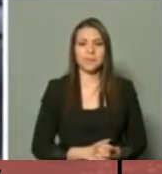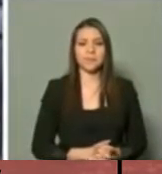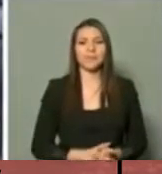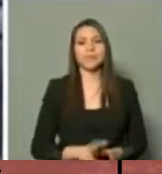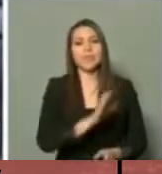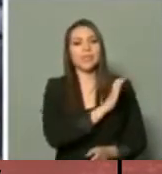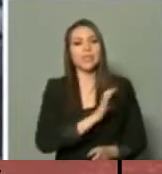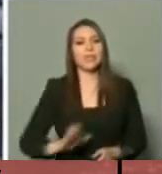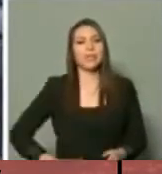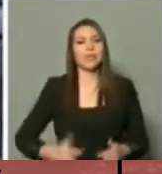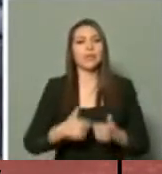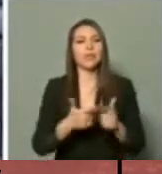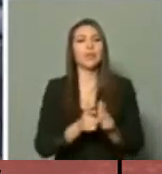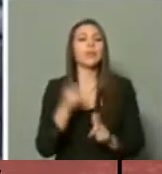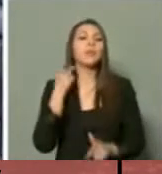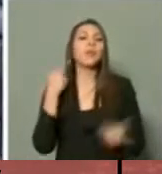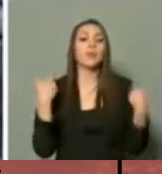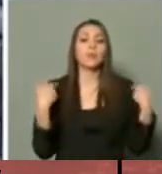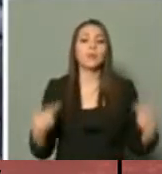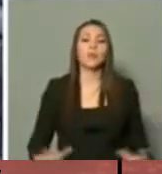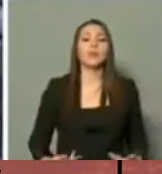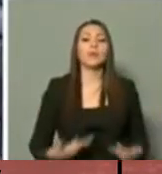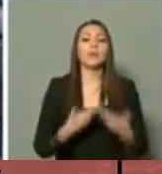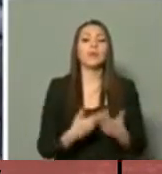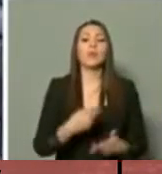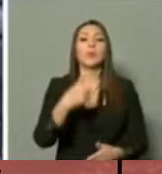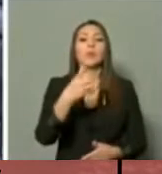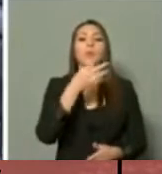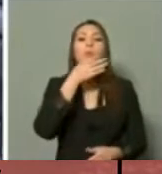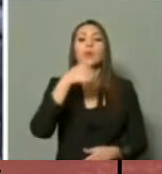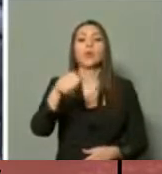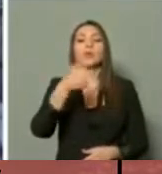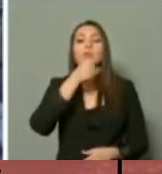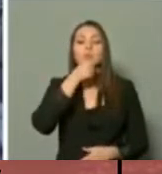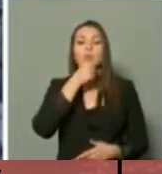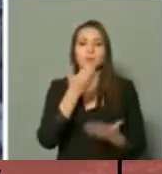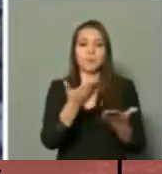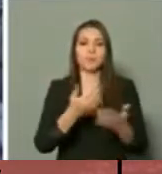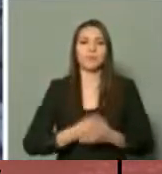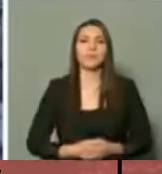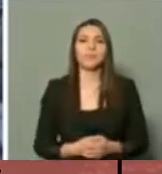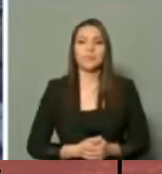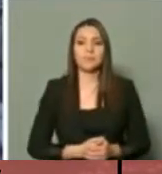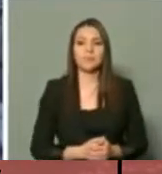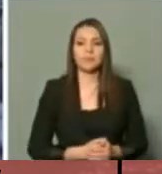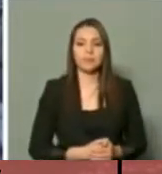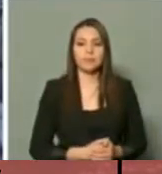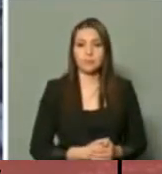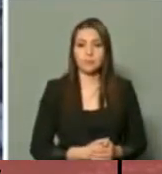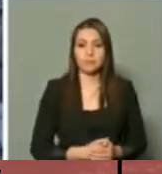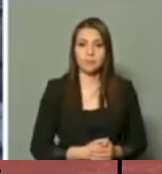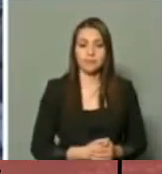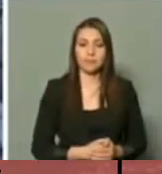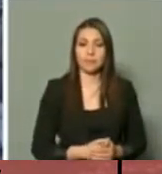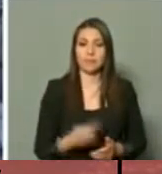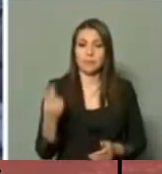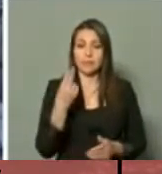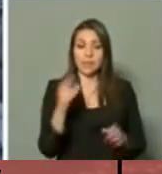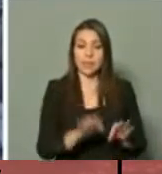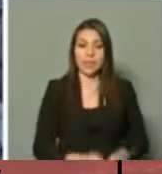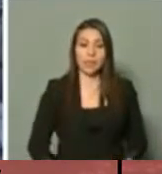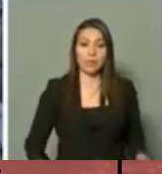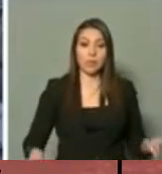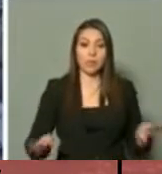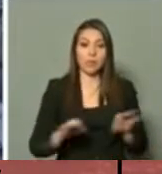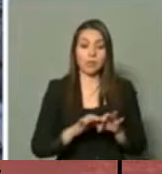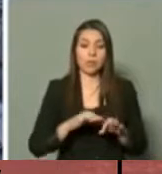La candidata del Partido Humanista, quien dispone de 1 minuto con 11 segundos. Adelante. Es importante que lleguemos a este primer Congreso de la Ciudad de